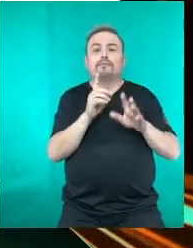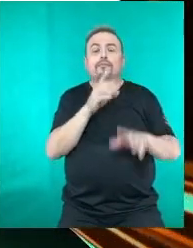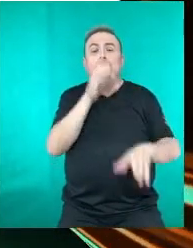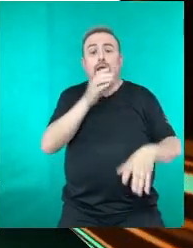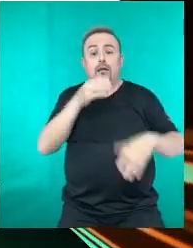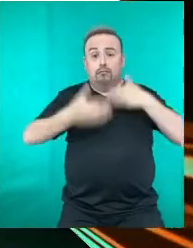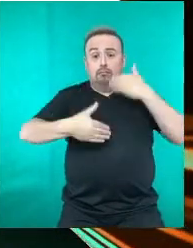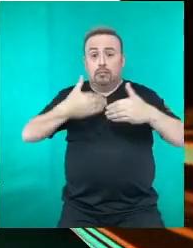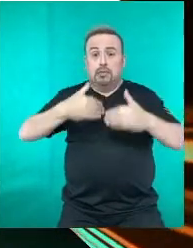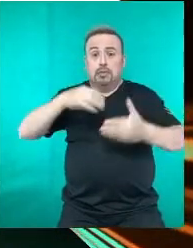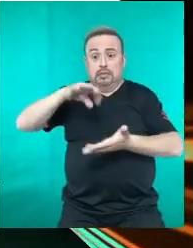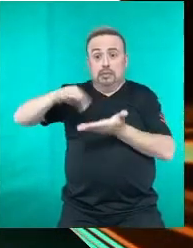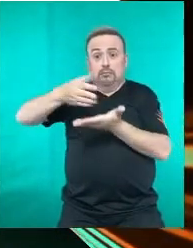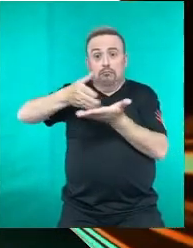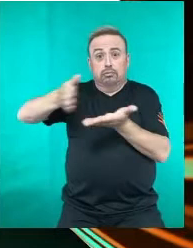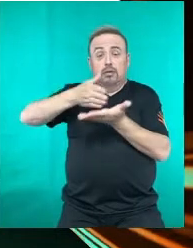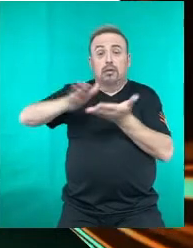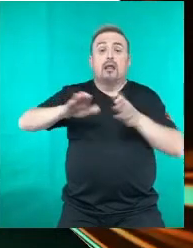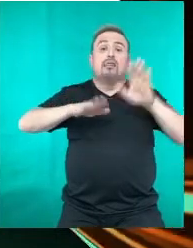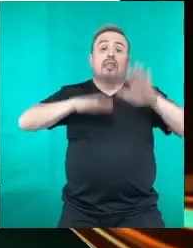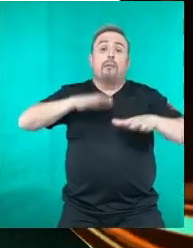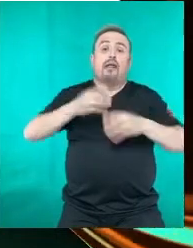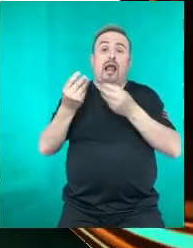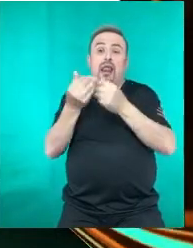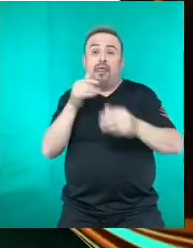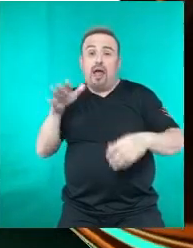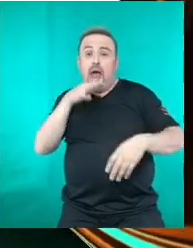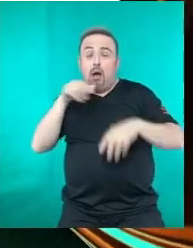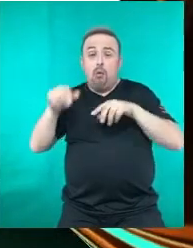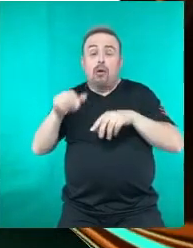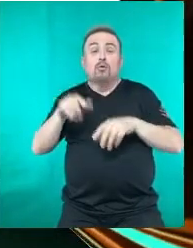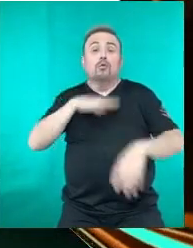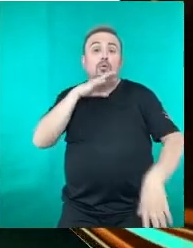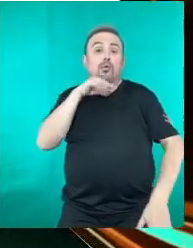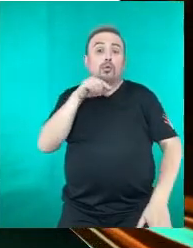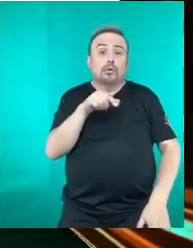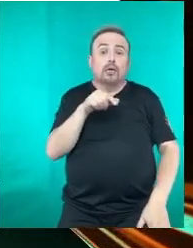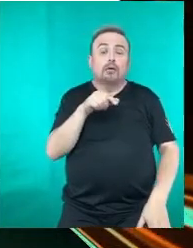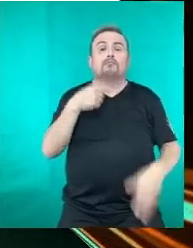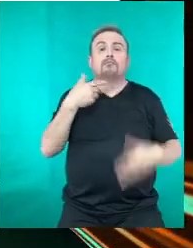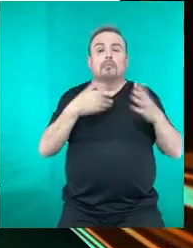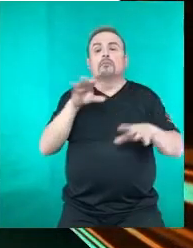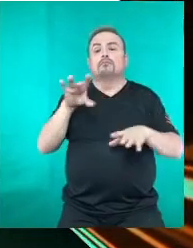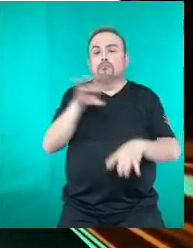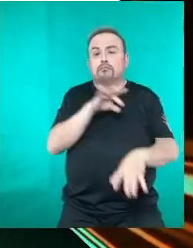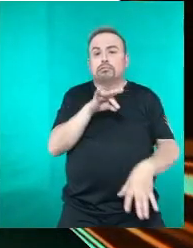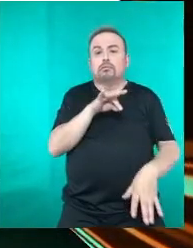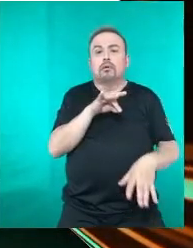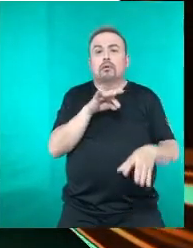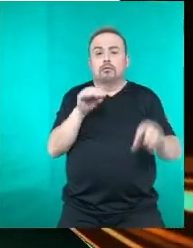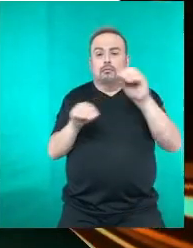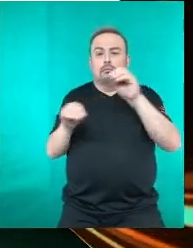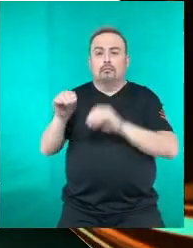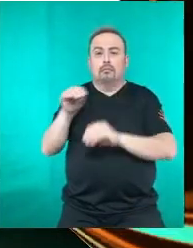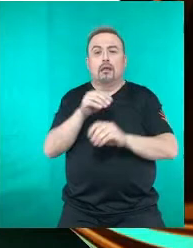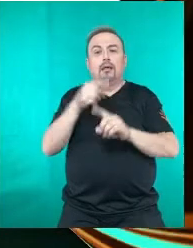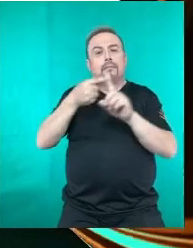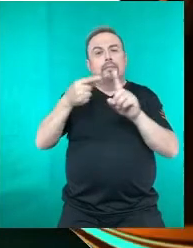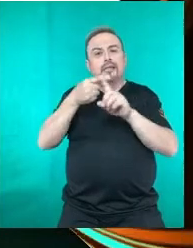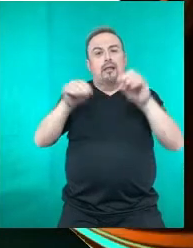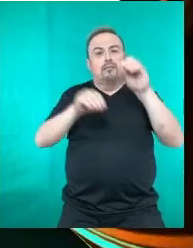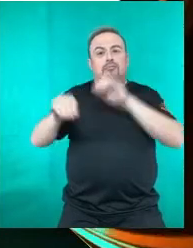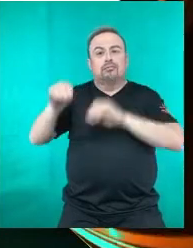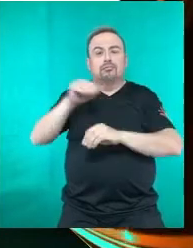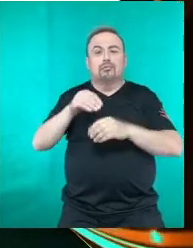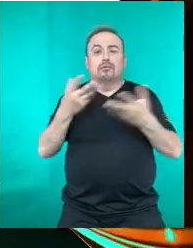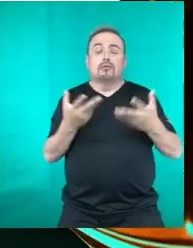la saladora, dependiendo de la calidad de agua de mar, dependiendo del uso del agua, va a elegir una combinación de estos equipamientos. ¿Ya?